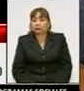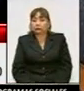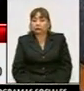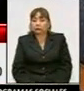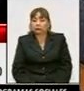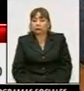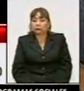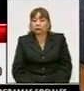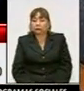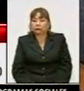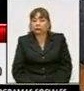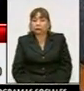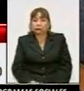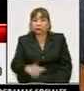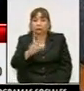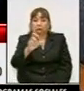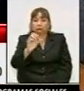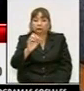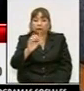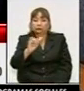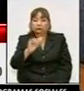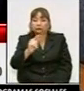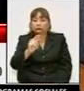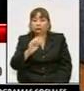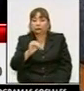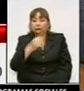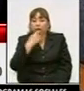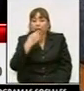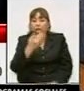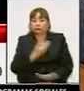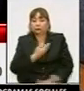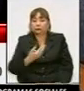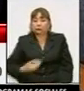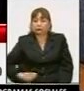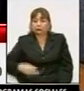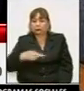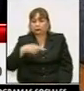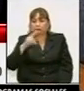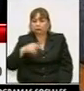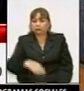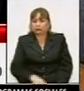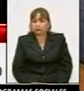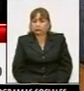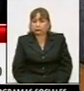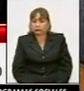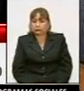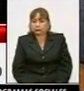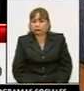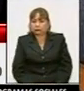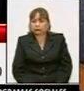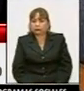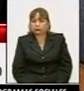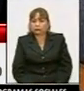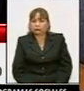esa convocatoria? Logística del gobierno regional. ¿Quién estaba en el gobierno regional? En